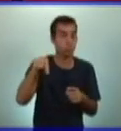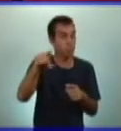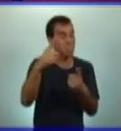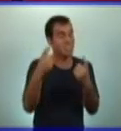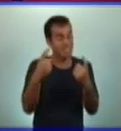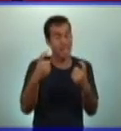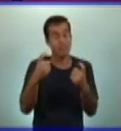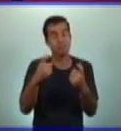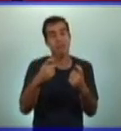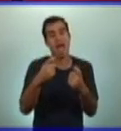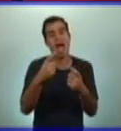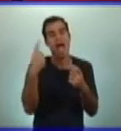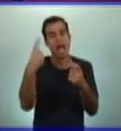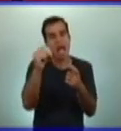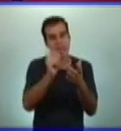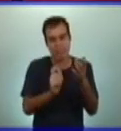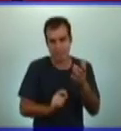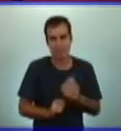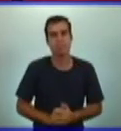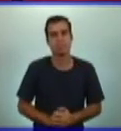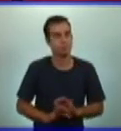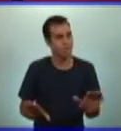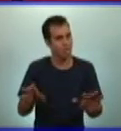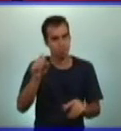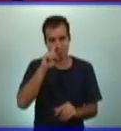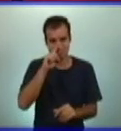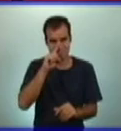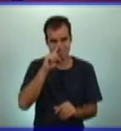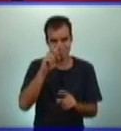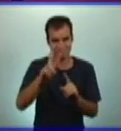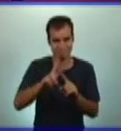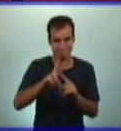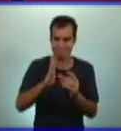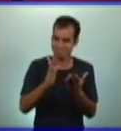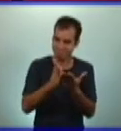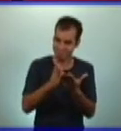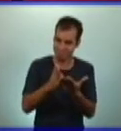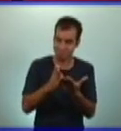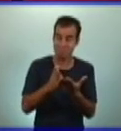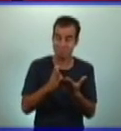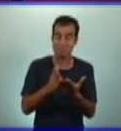desarrollar la próxima semana. Hasta aquí nuestro programa. Les deseo